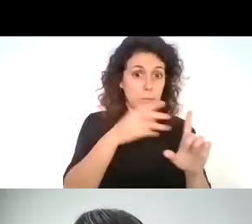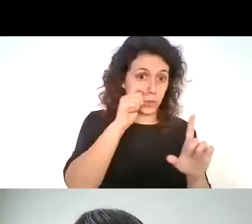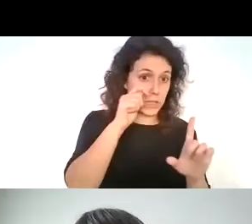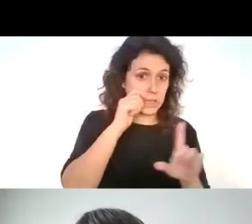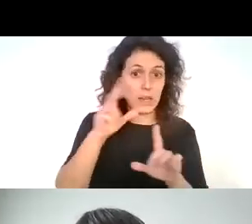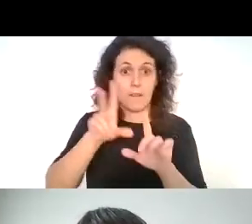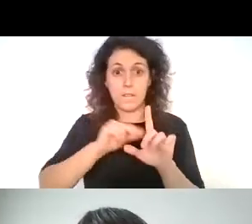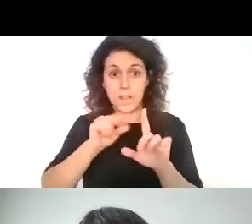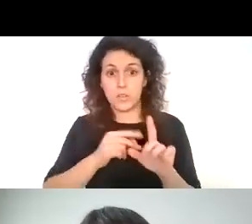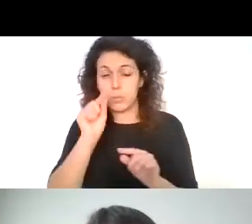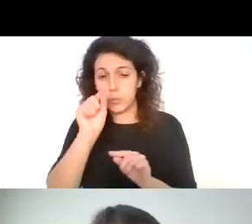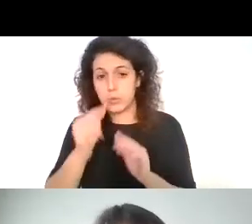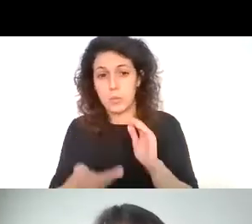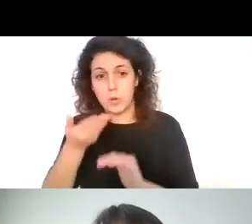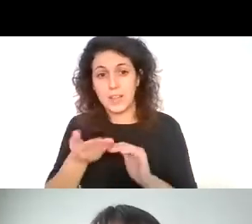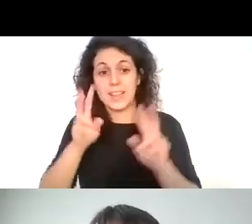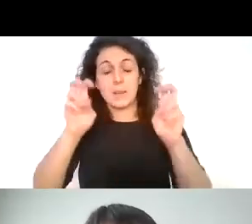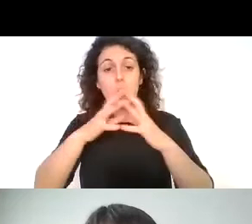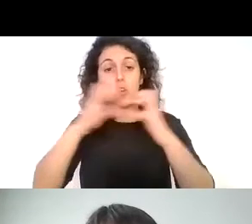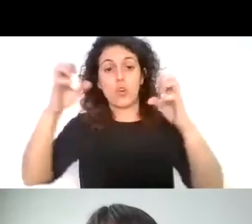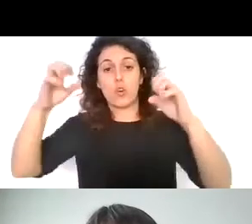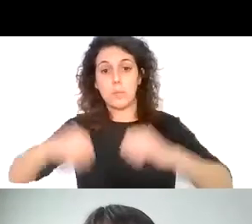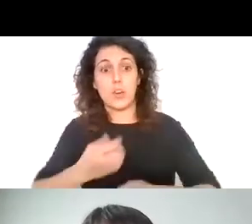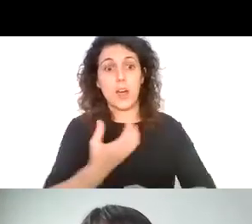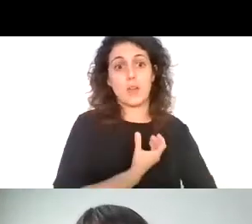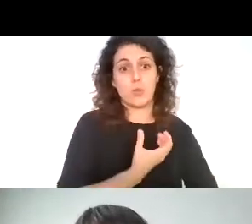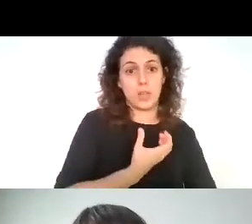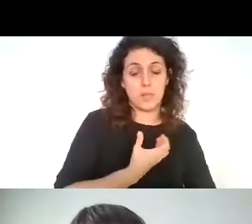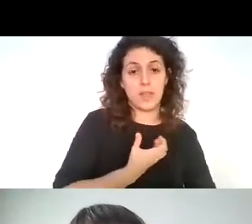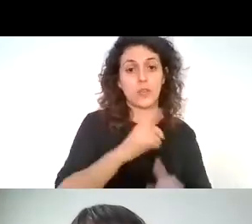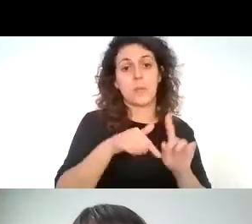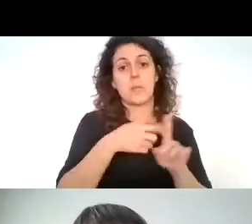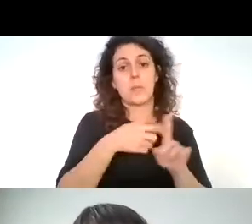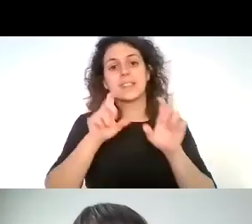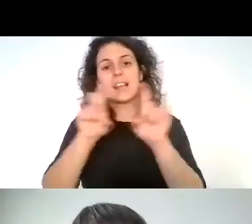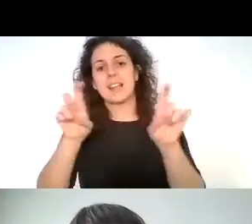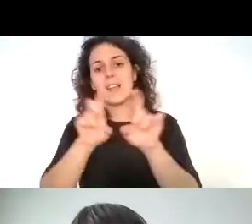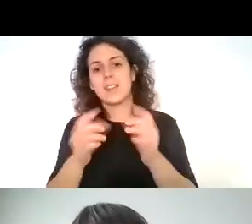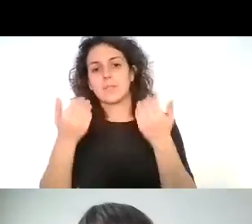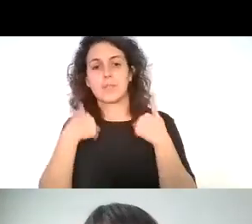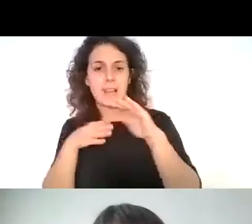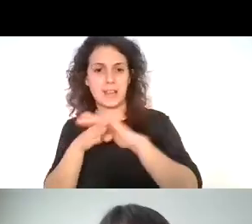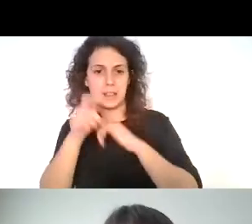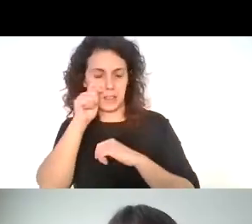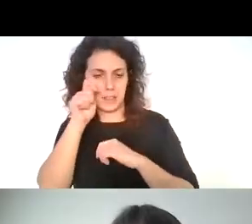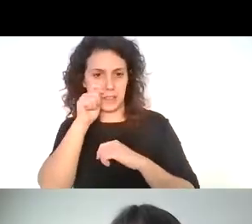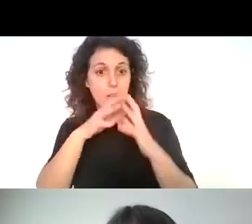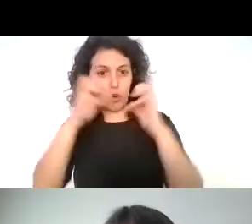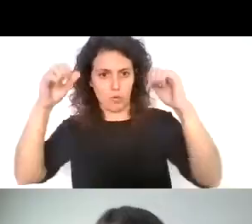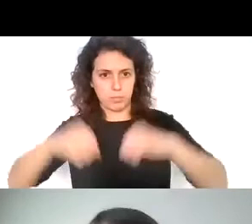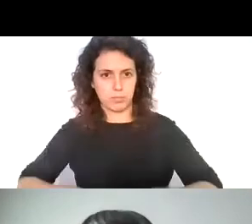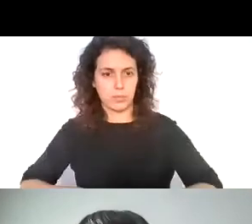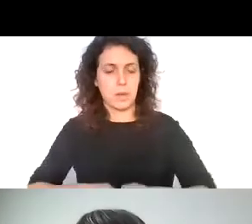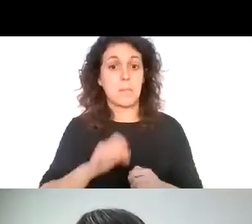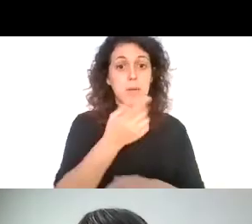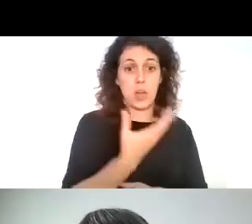queremos remarcar es los convenios que estamos teniendo con los ayuntamientos y también con las entidades referentes en accesibilidad turística. Por una parte, ayuntamientos,